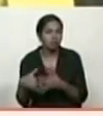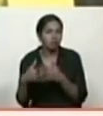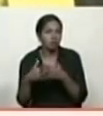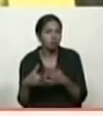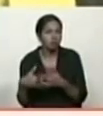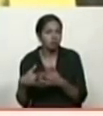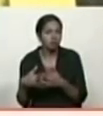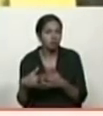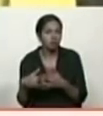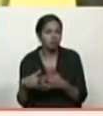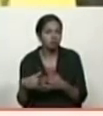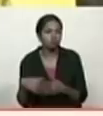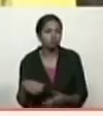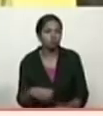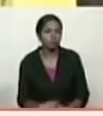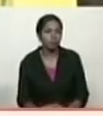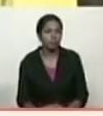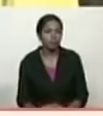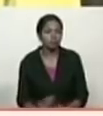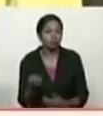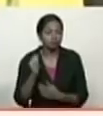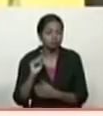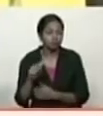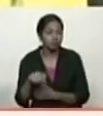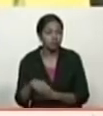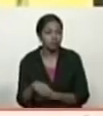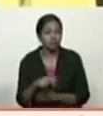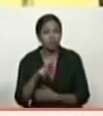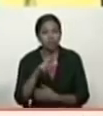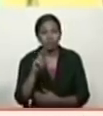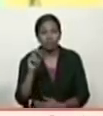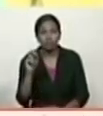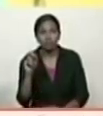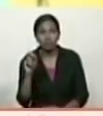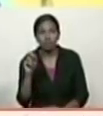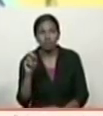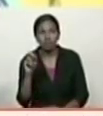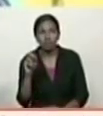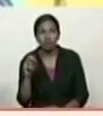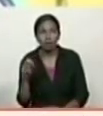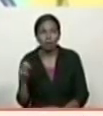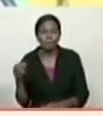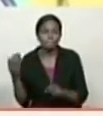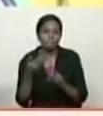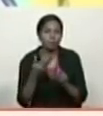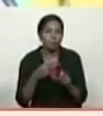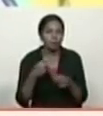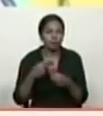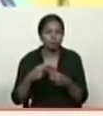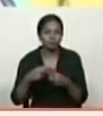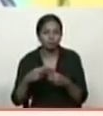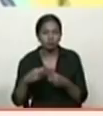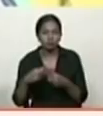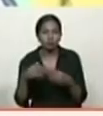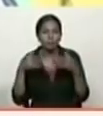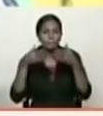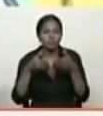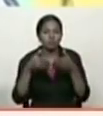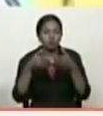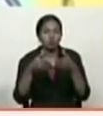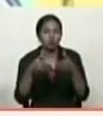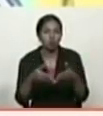del gobierno de Estados Unidos contra por lo menos 30 tanqueros de PDVSA y 2 barcos extranjeros que mandan petróleo a